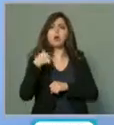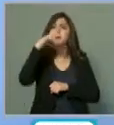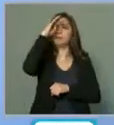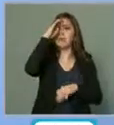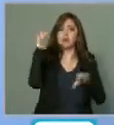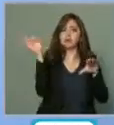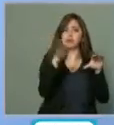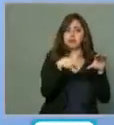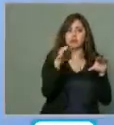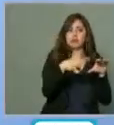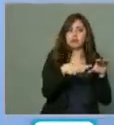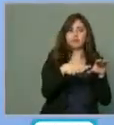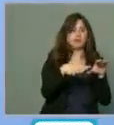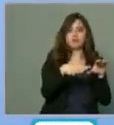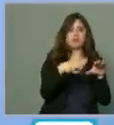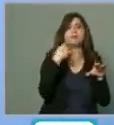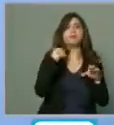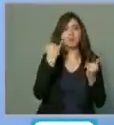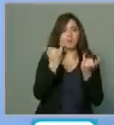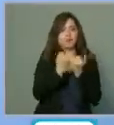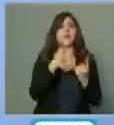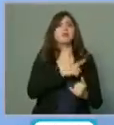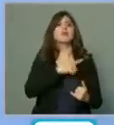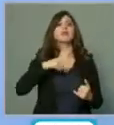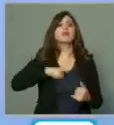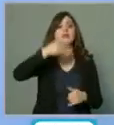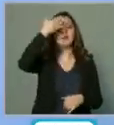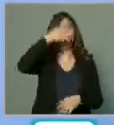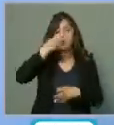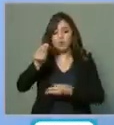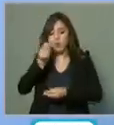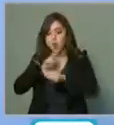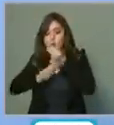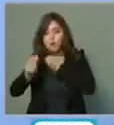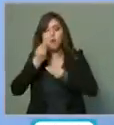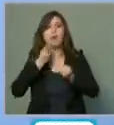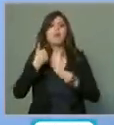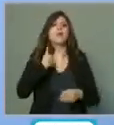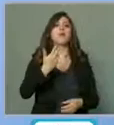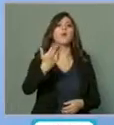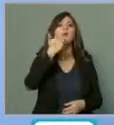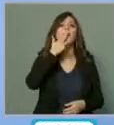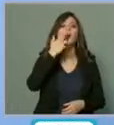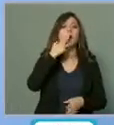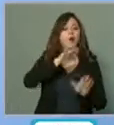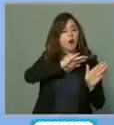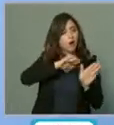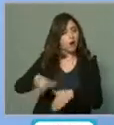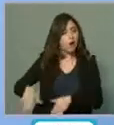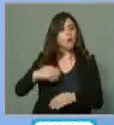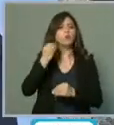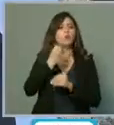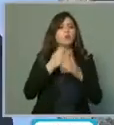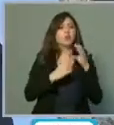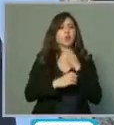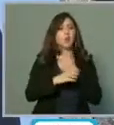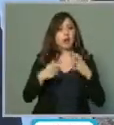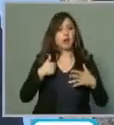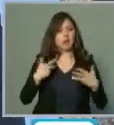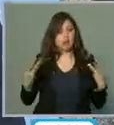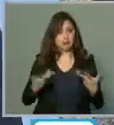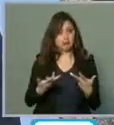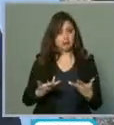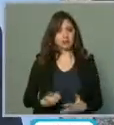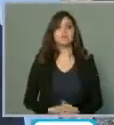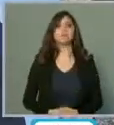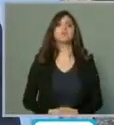sino también Sí. tengo que medir en lo que estoy comiendo, dejar de fumar, hacer muchas cosas, ¿no? Mira, el otro día estaba